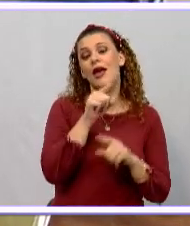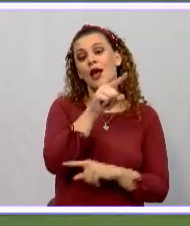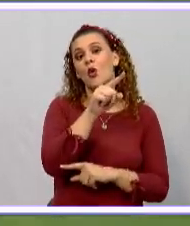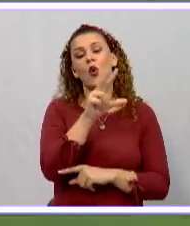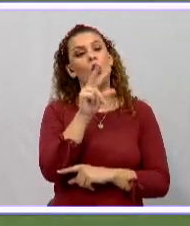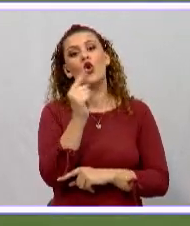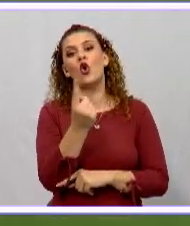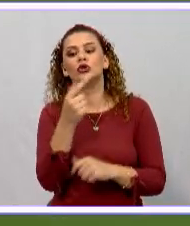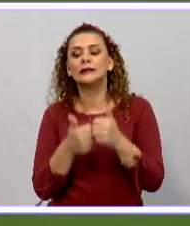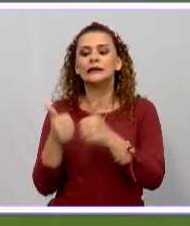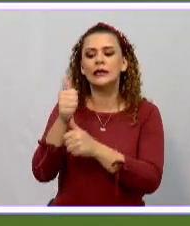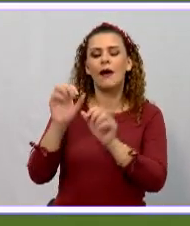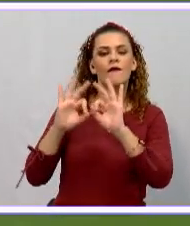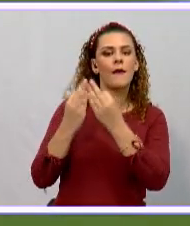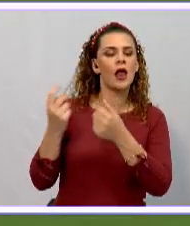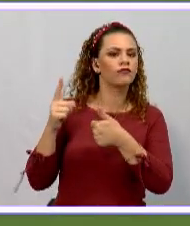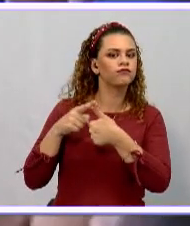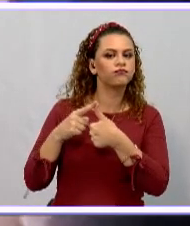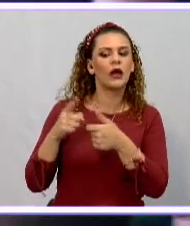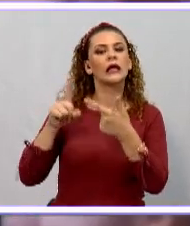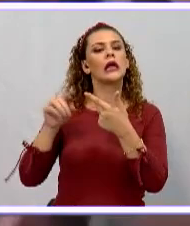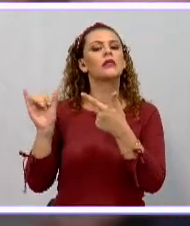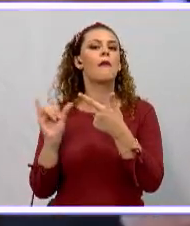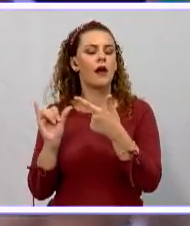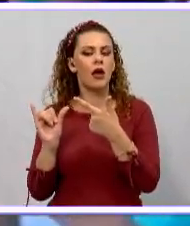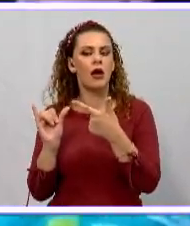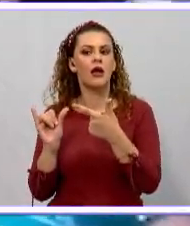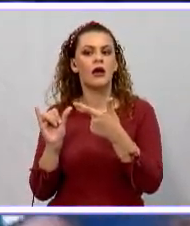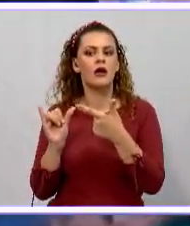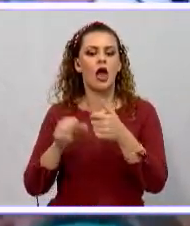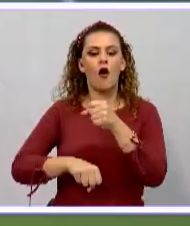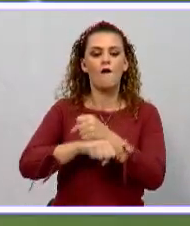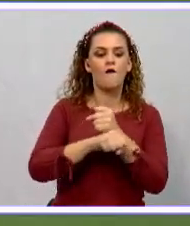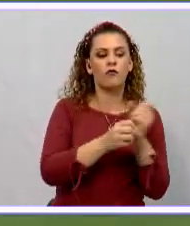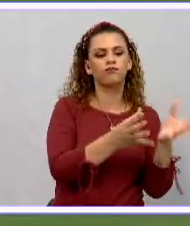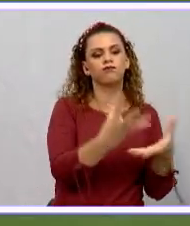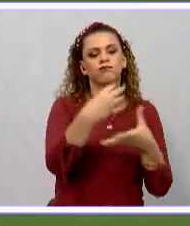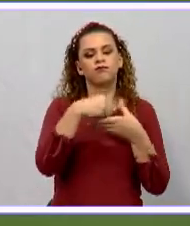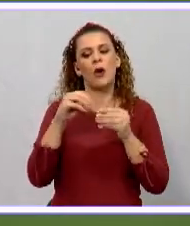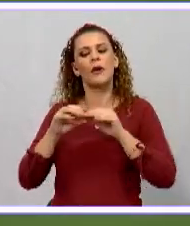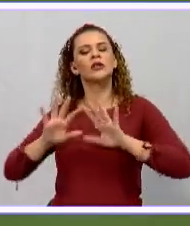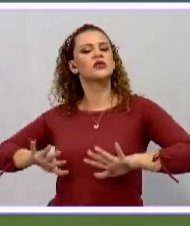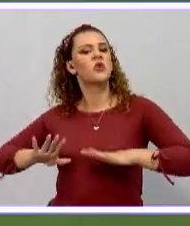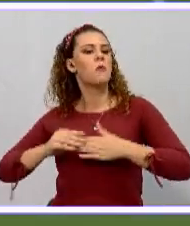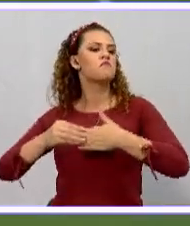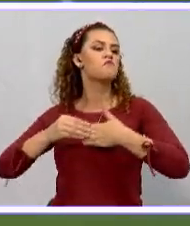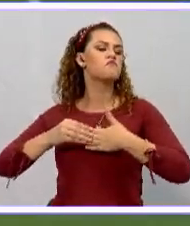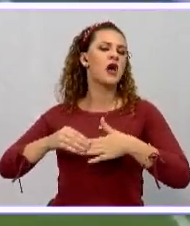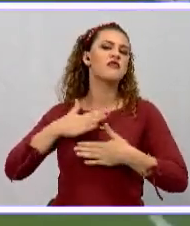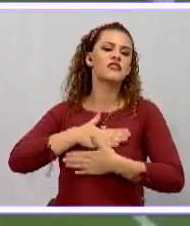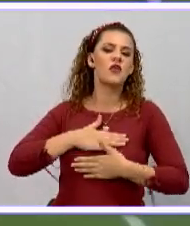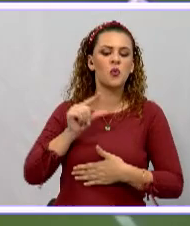no solamente está priorizando la familia sino también llevarse el fútbol un poquito más relajado un poquito más tranquilo